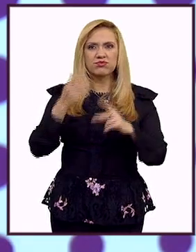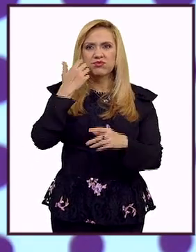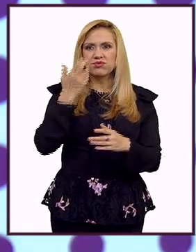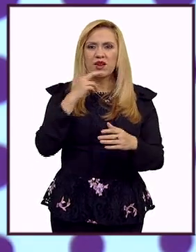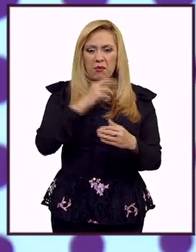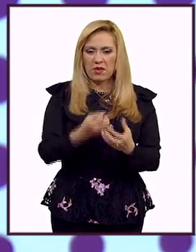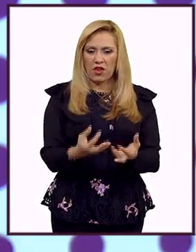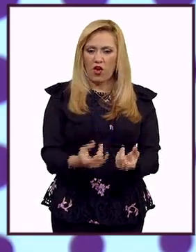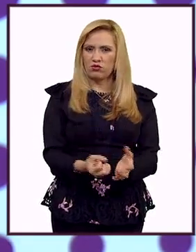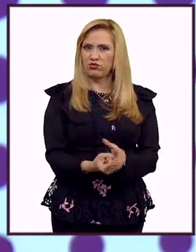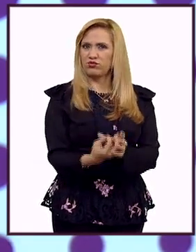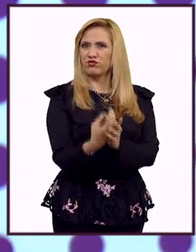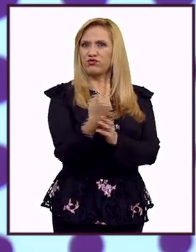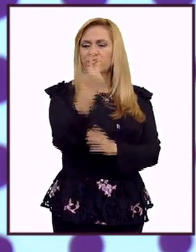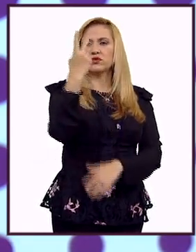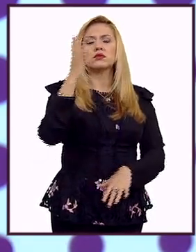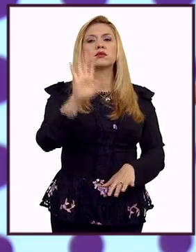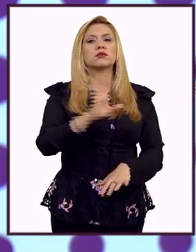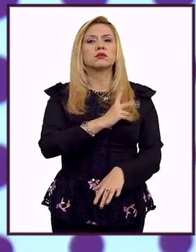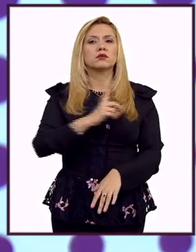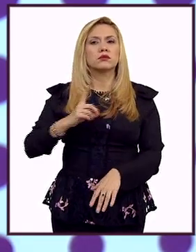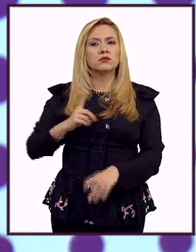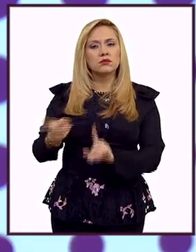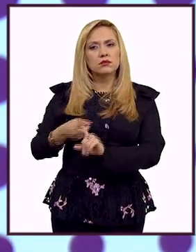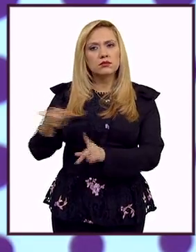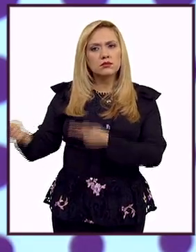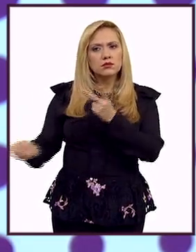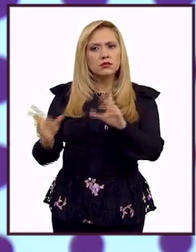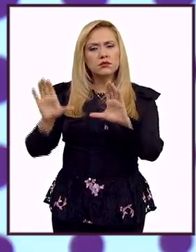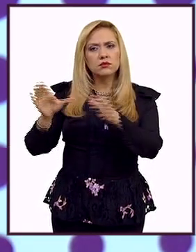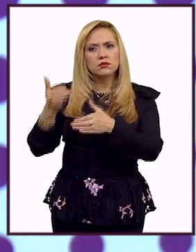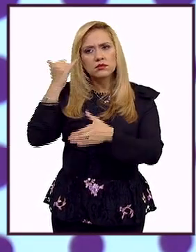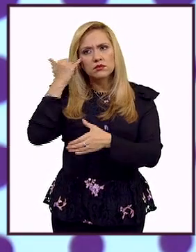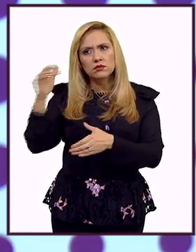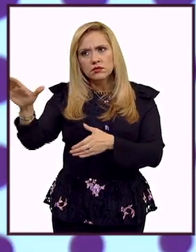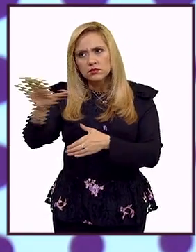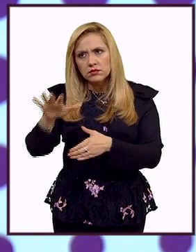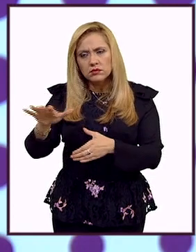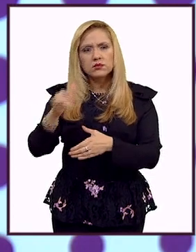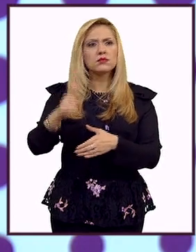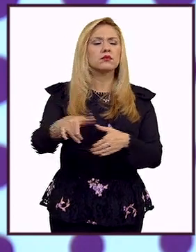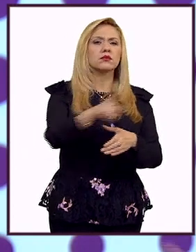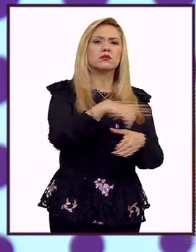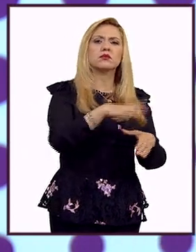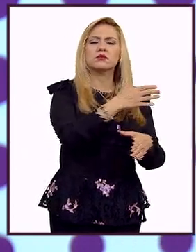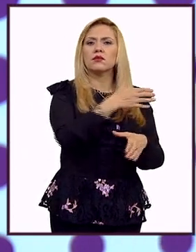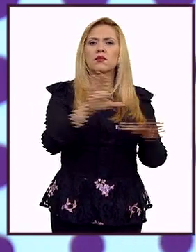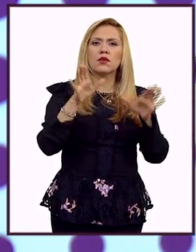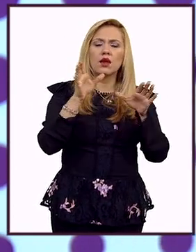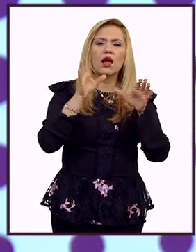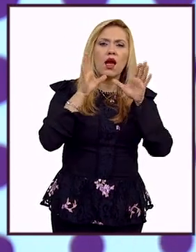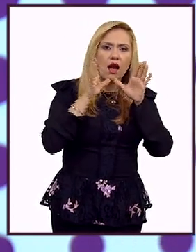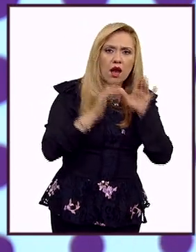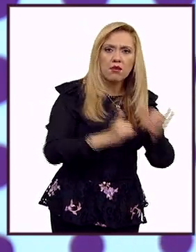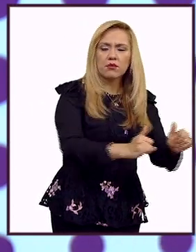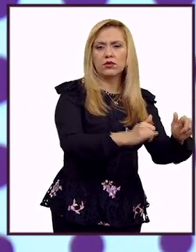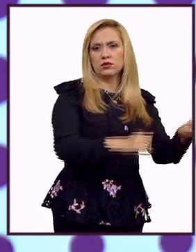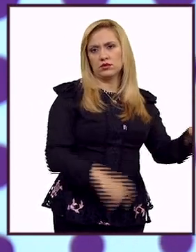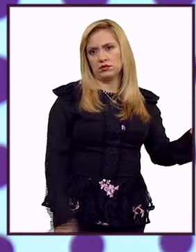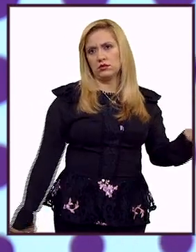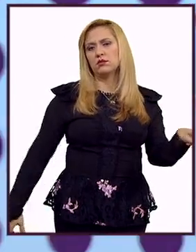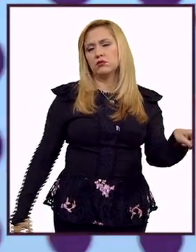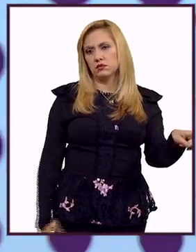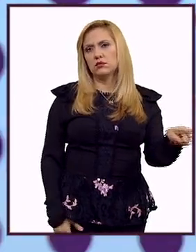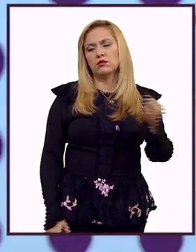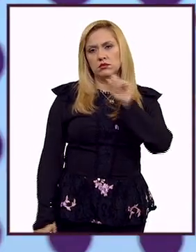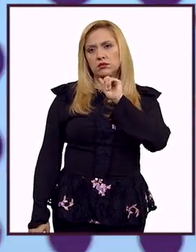el territorio, deben ser consultadas ya no solo a las comunidades indígenas en virtud de toda esta legislación especial, sino también a todas estas comunidades